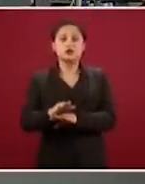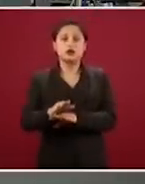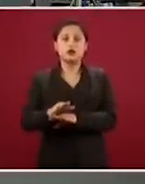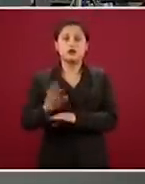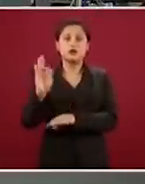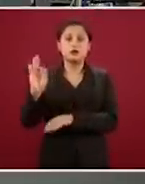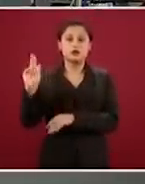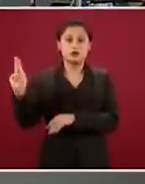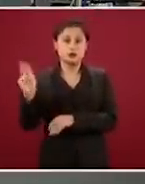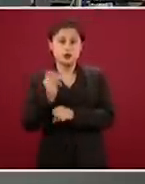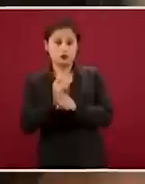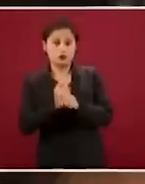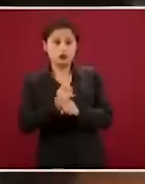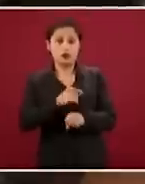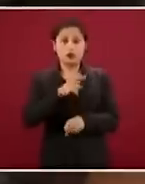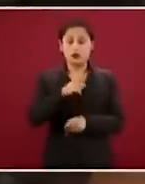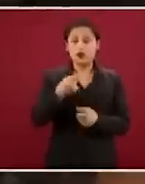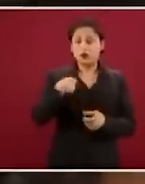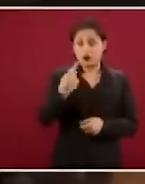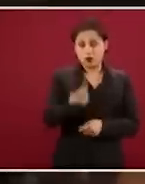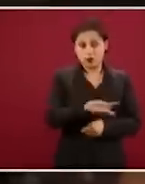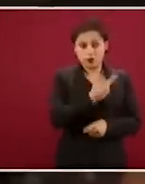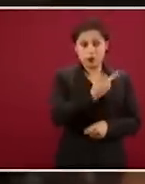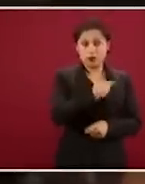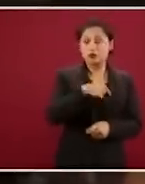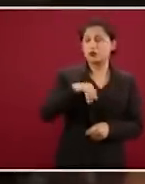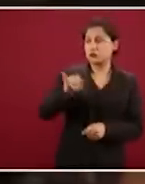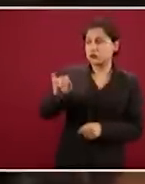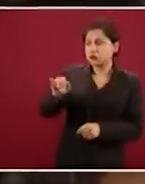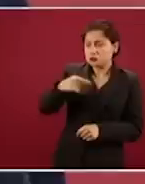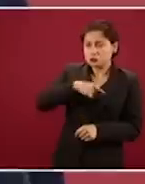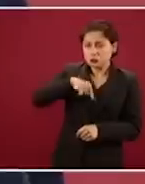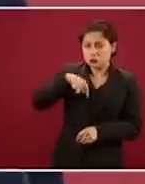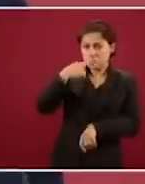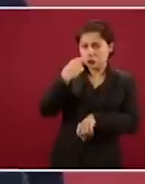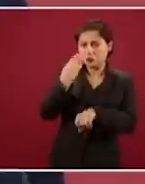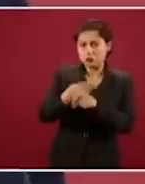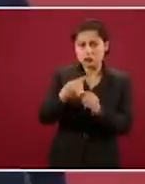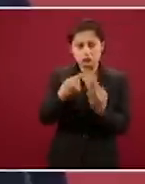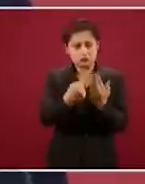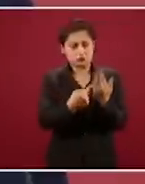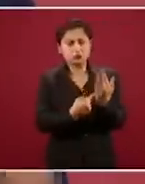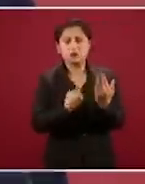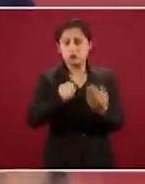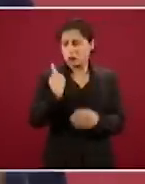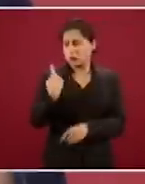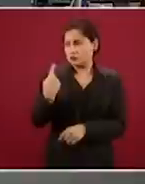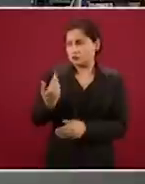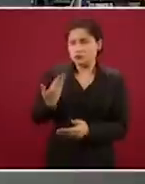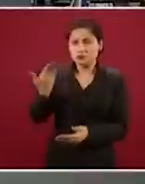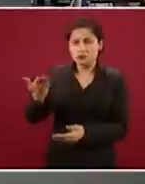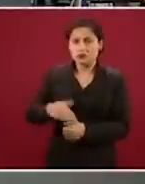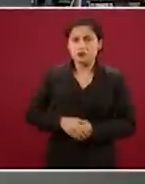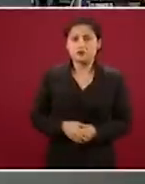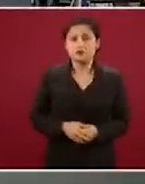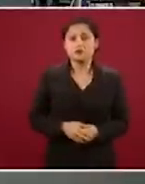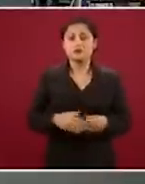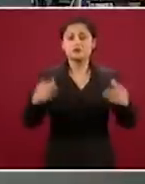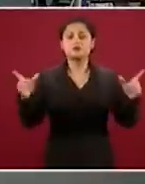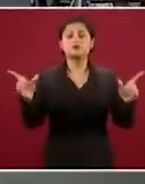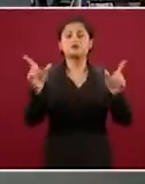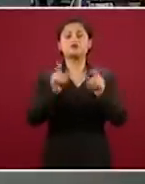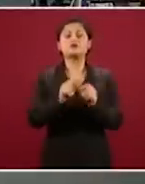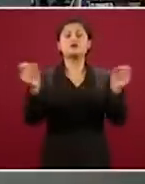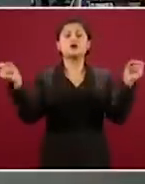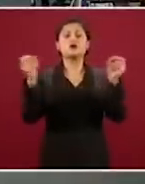revisaría la función pública. Usted ordenaría. Lo que nos corresponde. Lo que nos corresponde a nosotros. Muy bien. Bueno, nos vemos